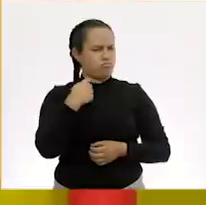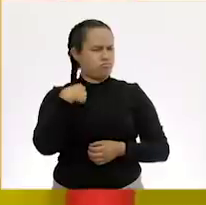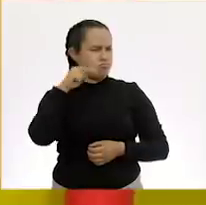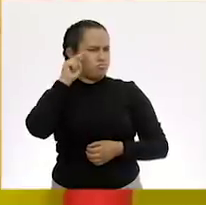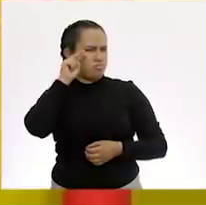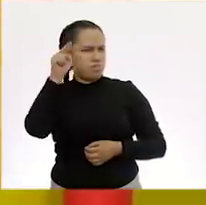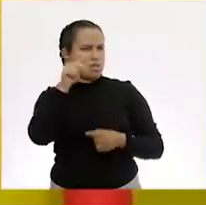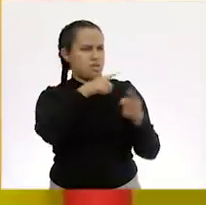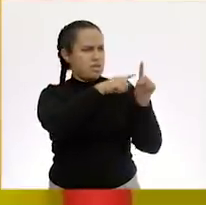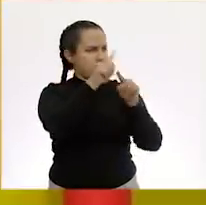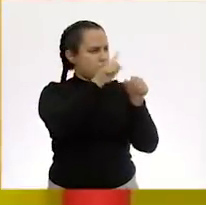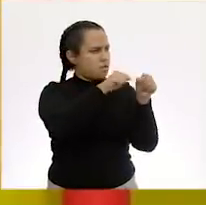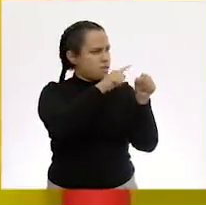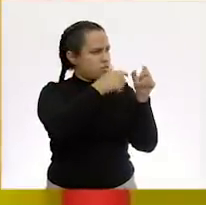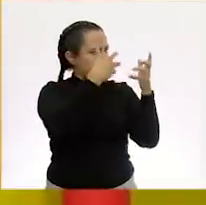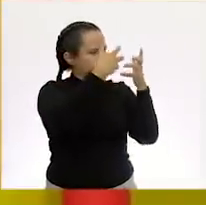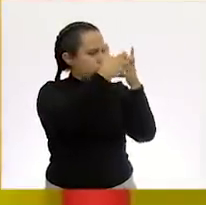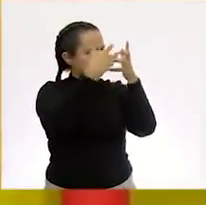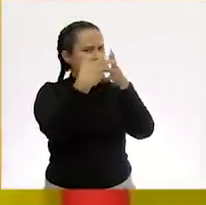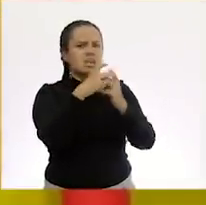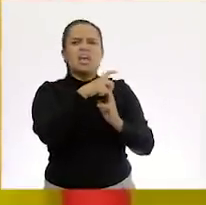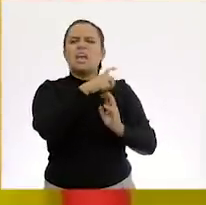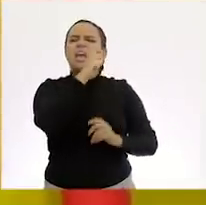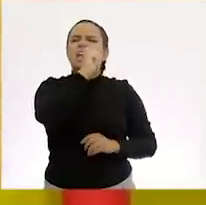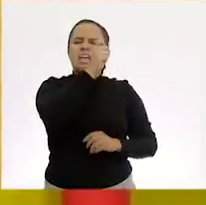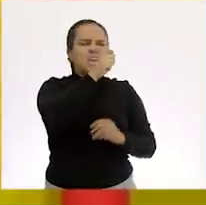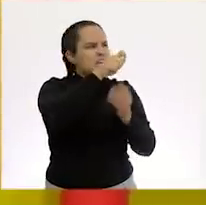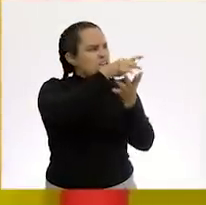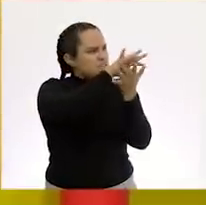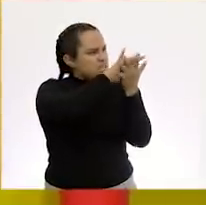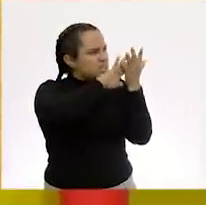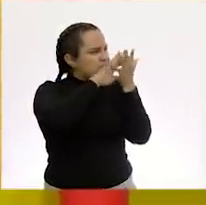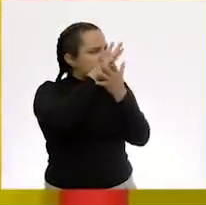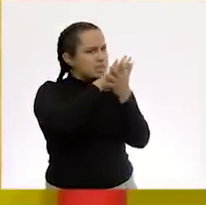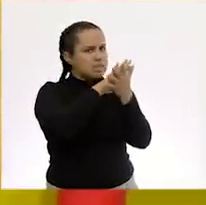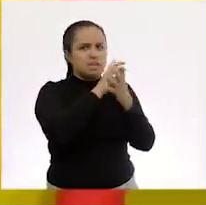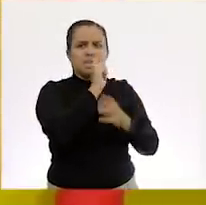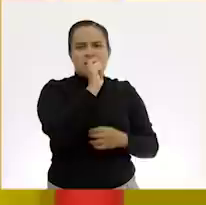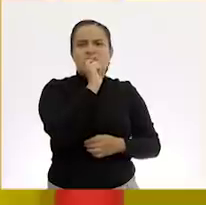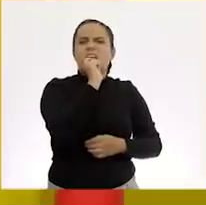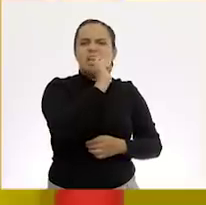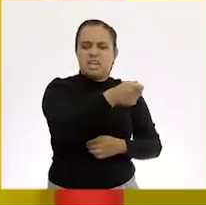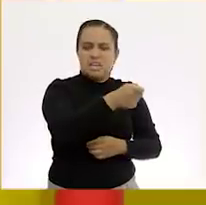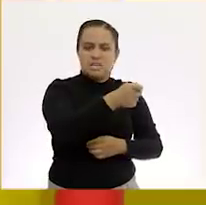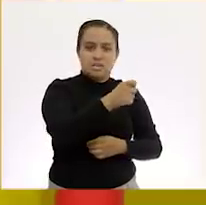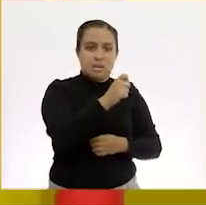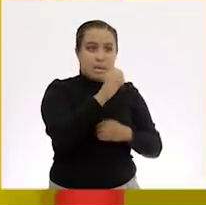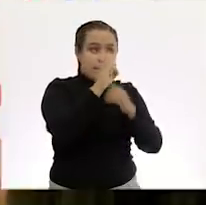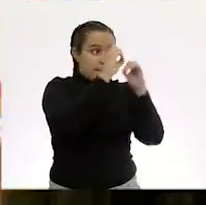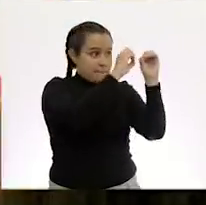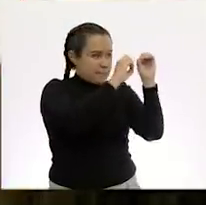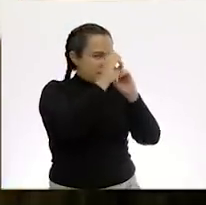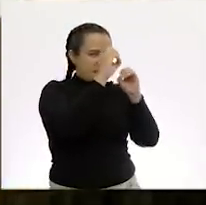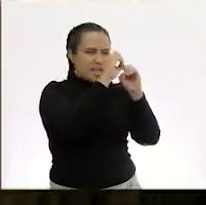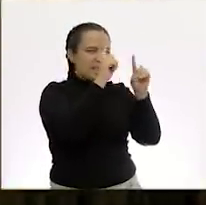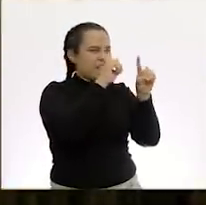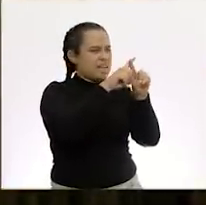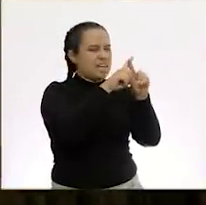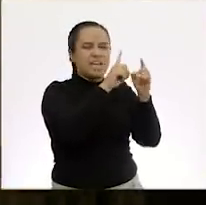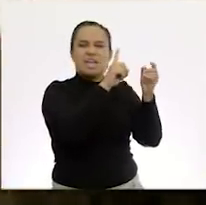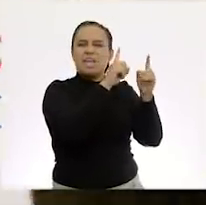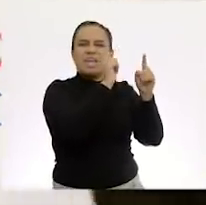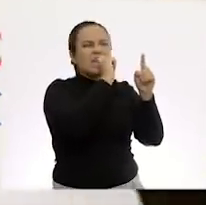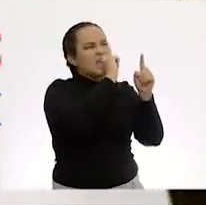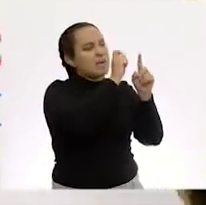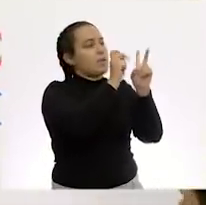ya todos los colores combinados y eso quiere decir que son las pelotitas o las pequeñas estructuras